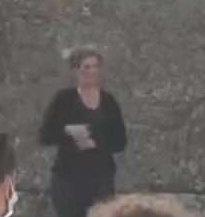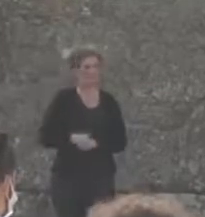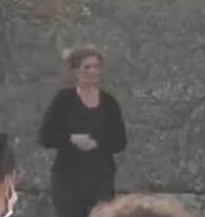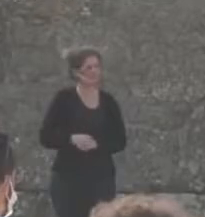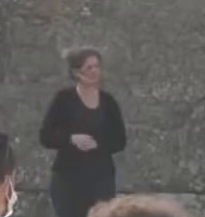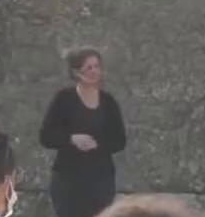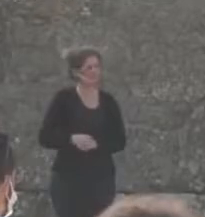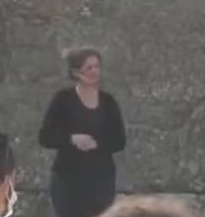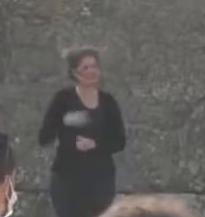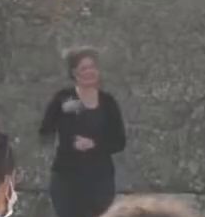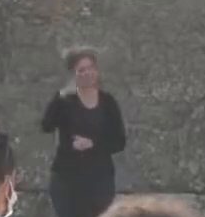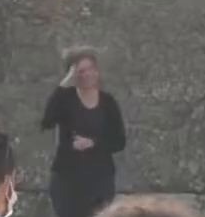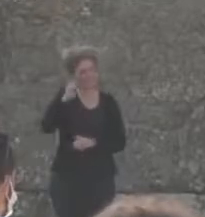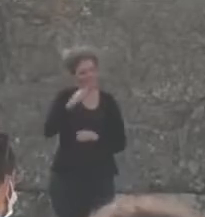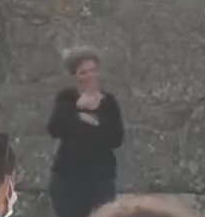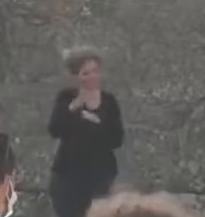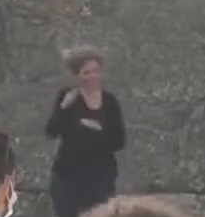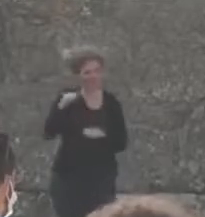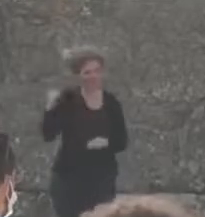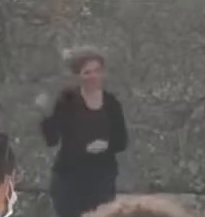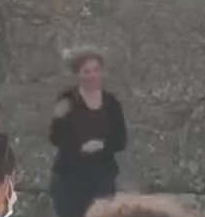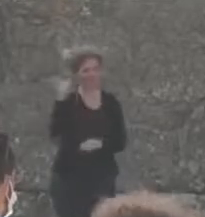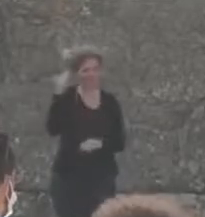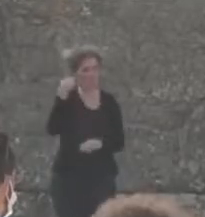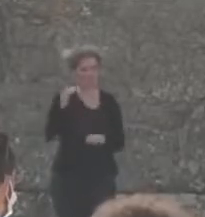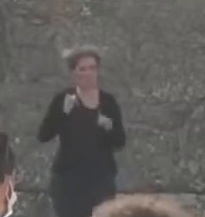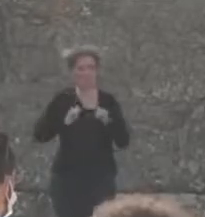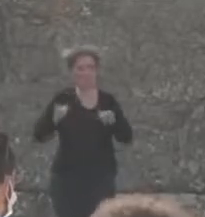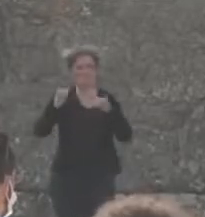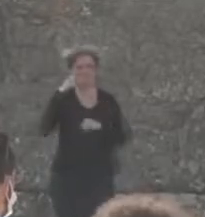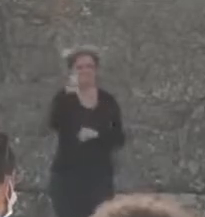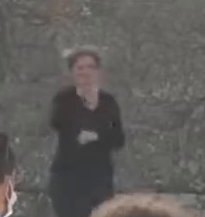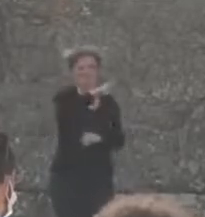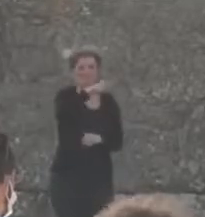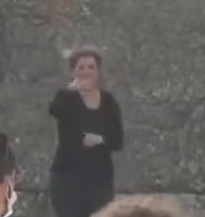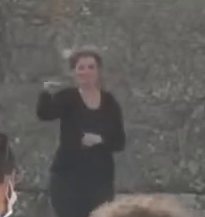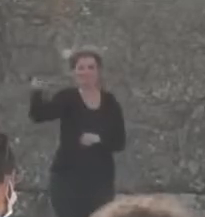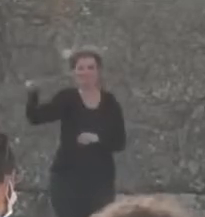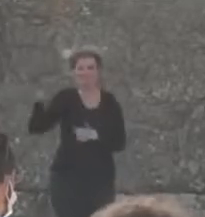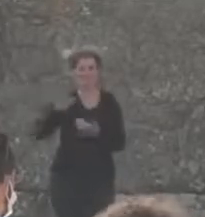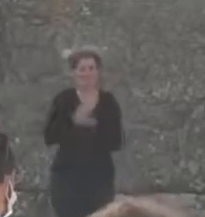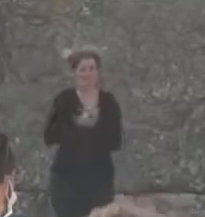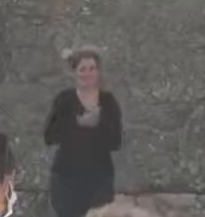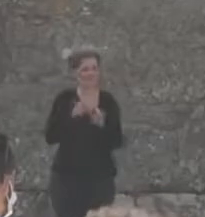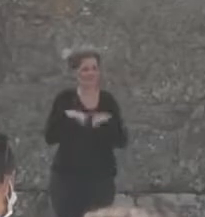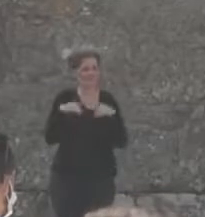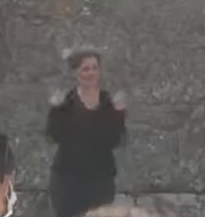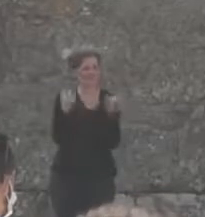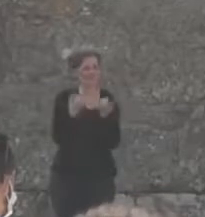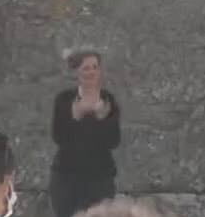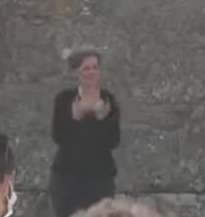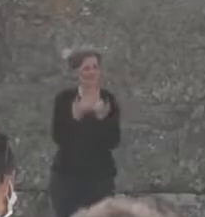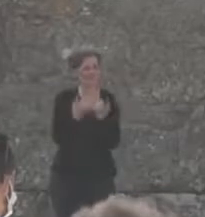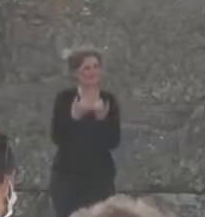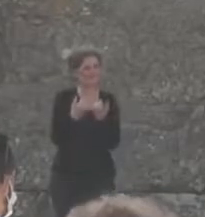Eu creo que se sobra tempo, mellor é que deamos un paseo tranquilamente pola illa e que nos